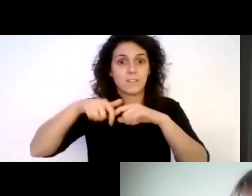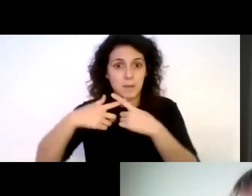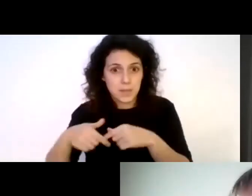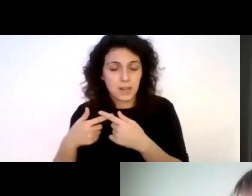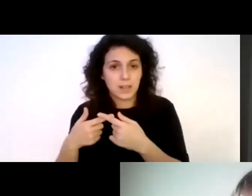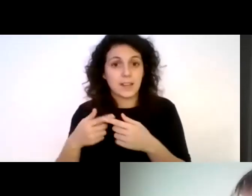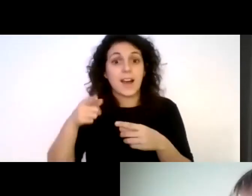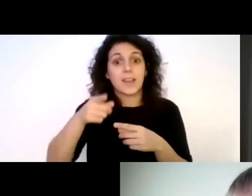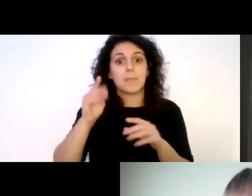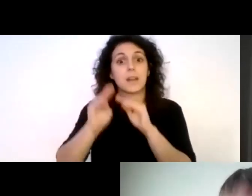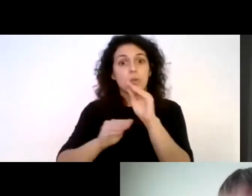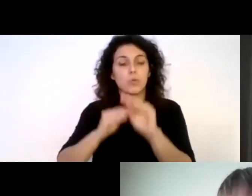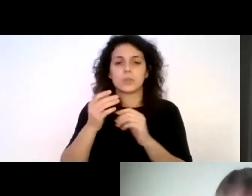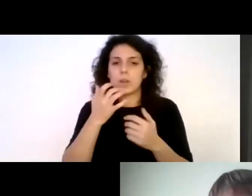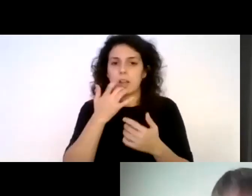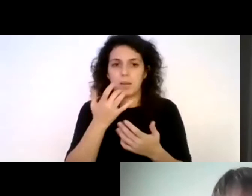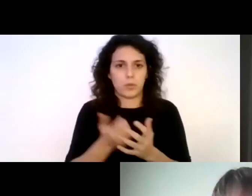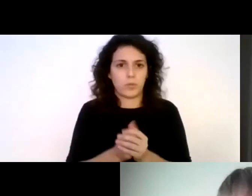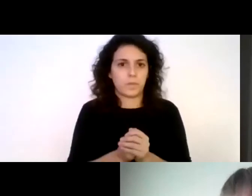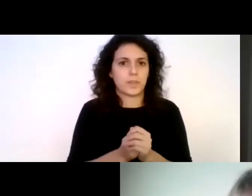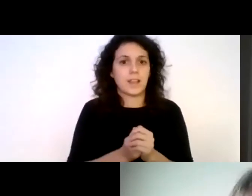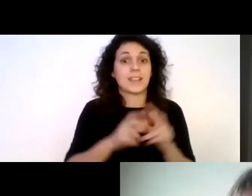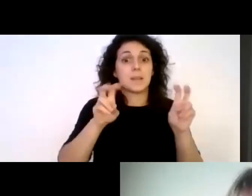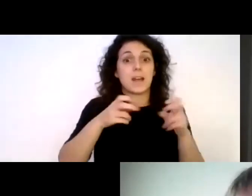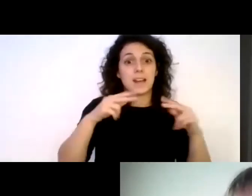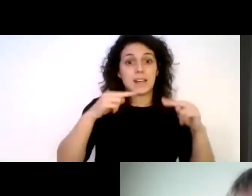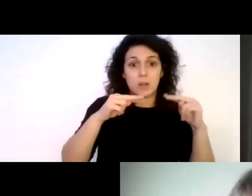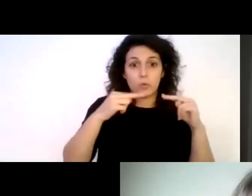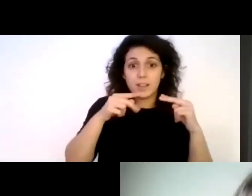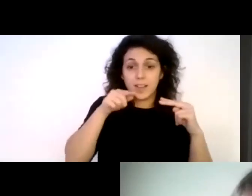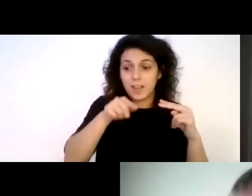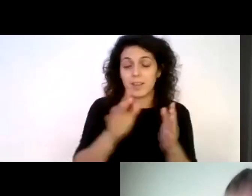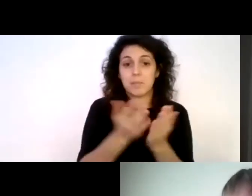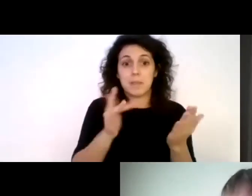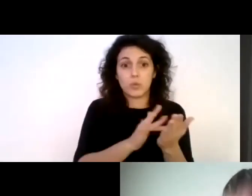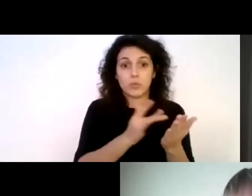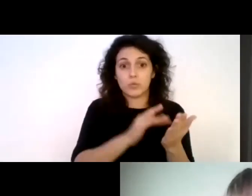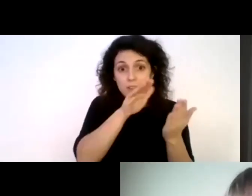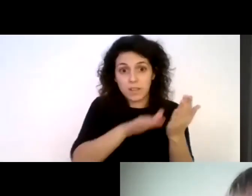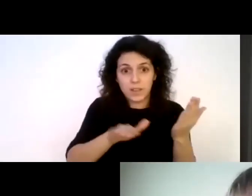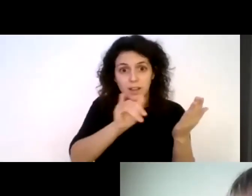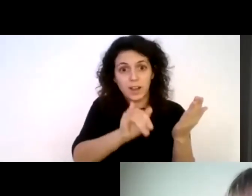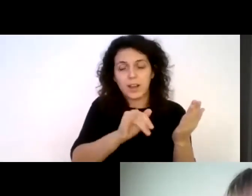que incluyen preguntas como si en el caso de restaurantes se ofrecen menús infantiles,